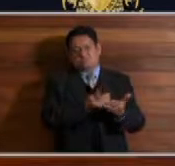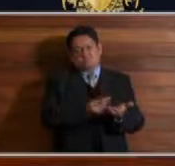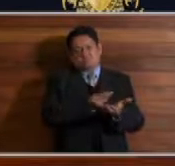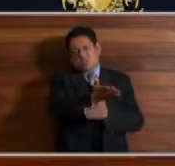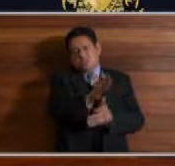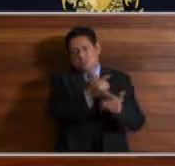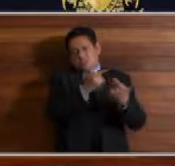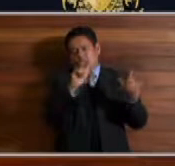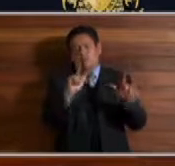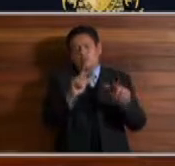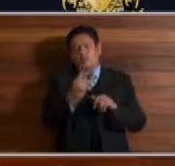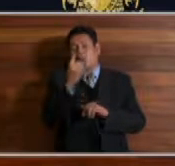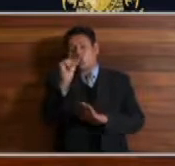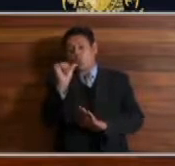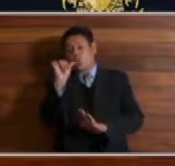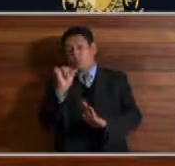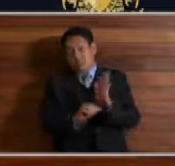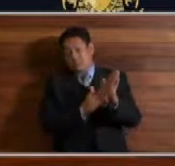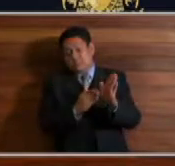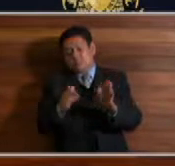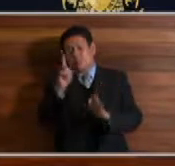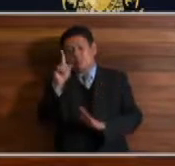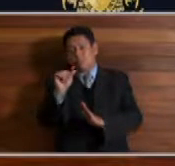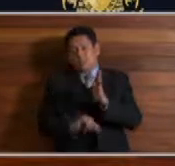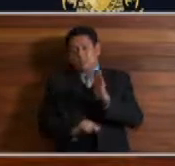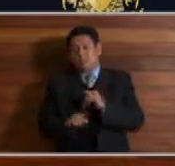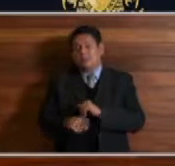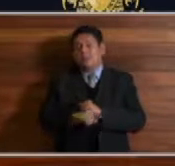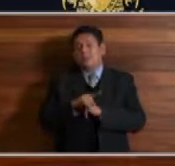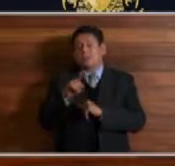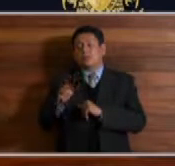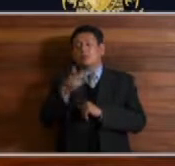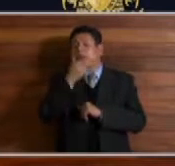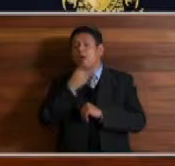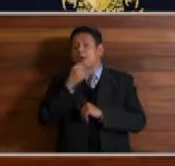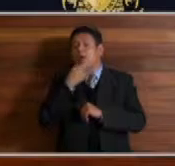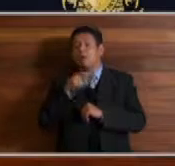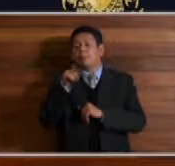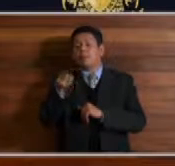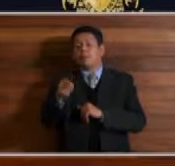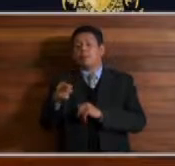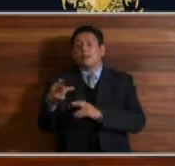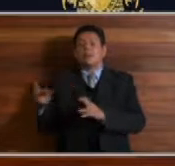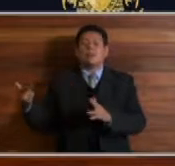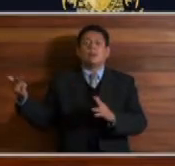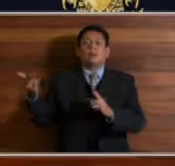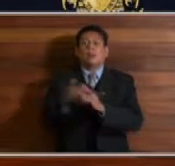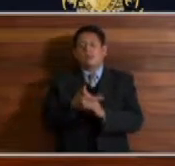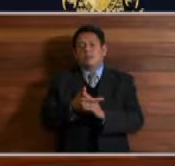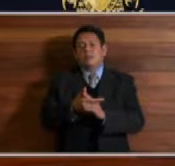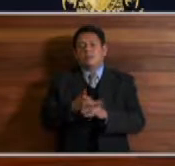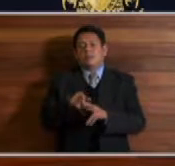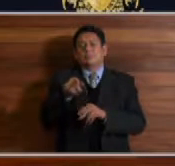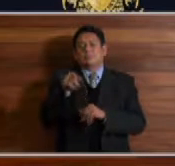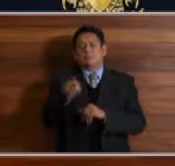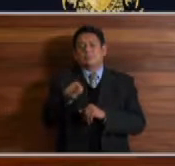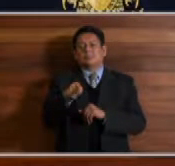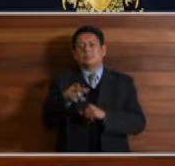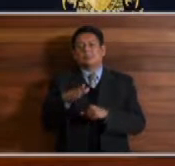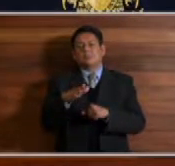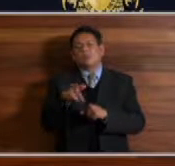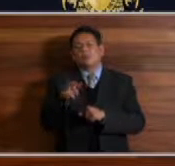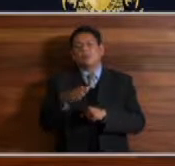el señor fue matado porque se convirtió en asante de un autobús.